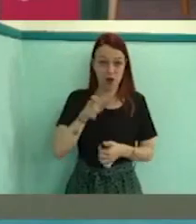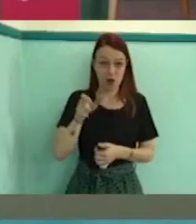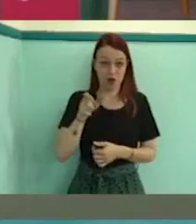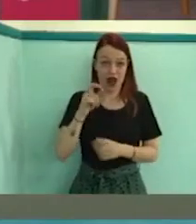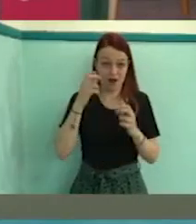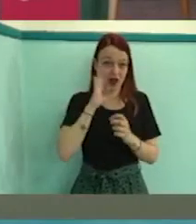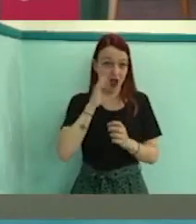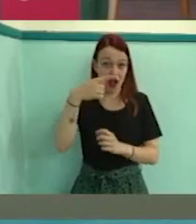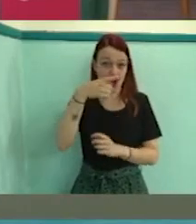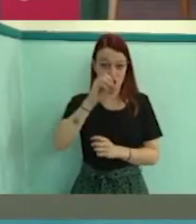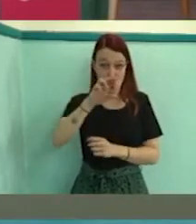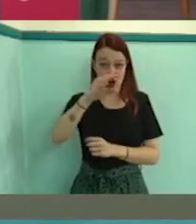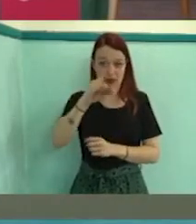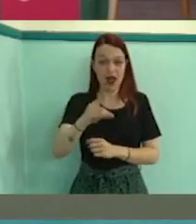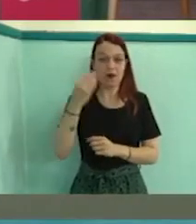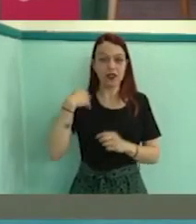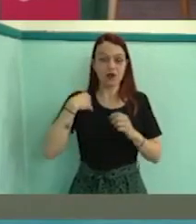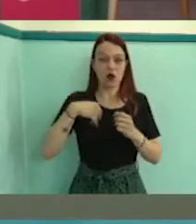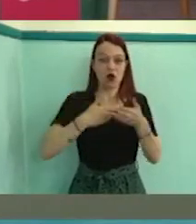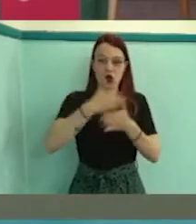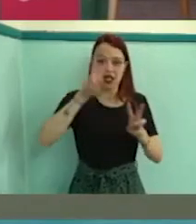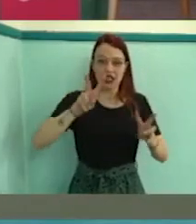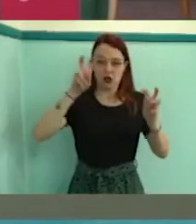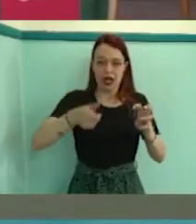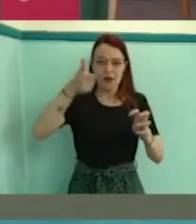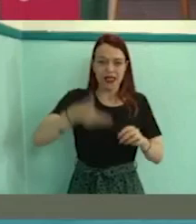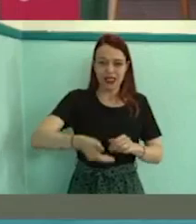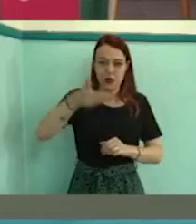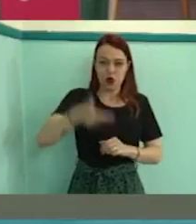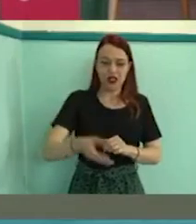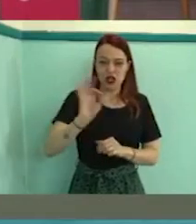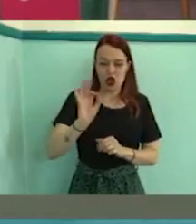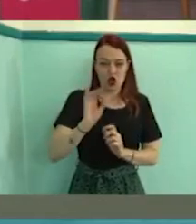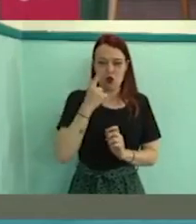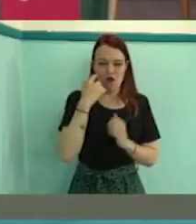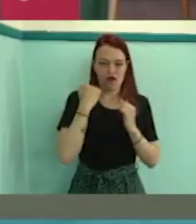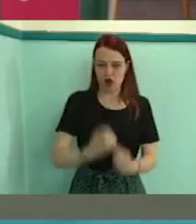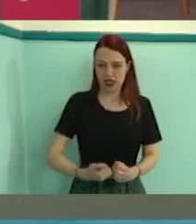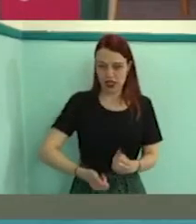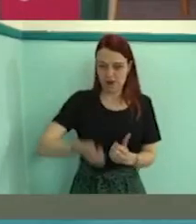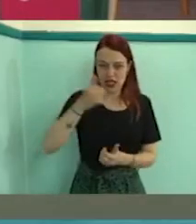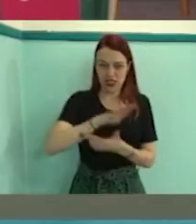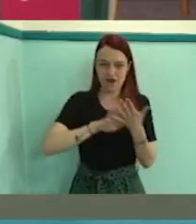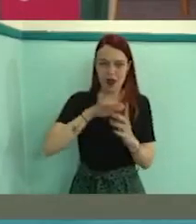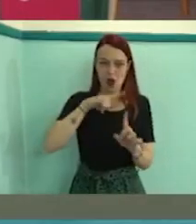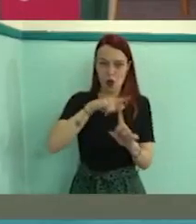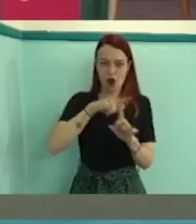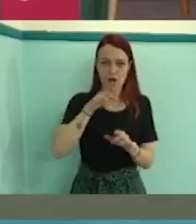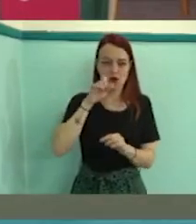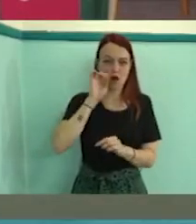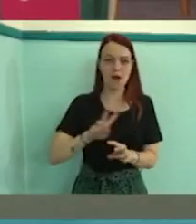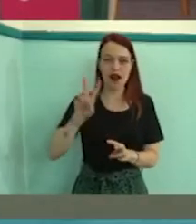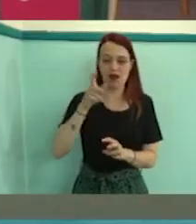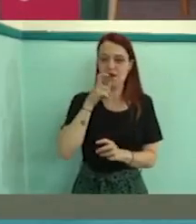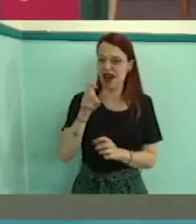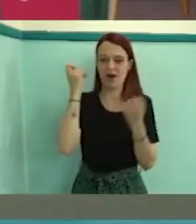os he puesto algunas de las de los títul titulares como más importantes o más heavies que he podido encontrar sobre el bullying porque creo que sobran bastante las